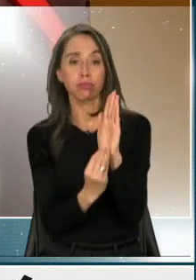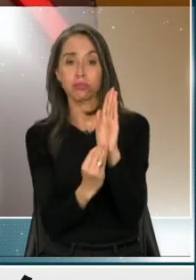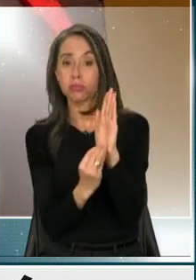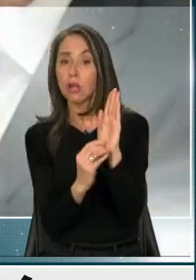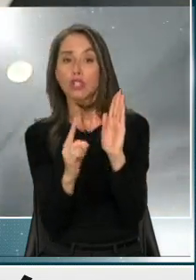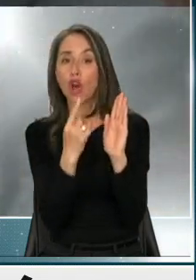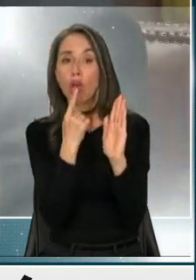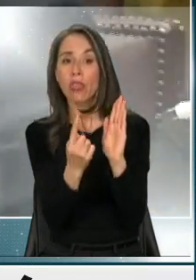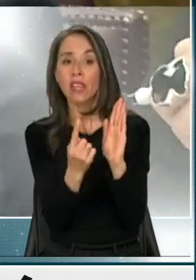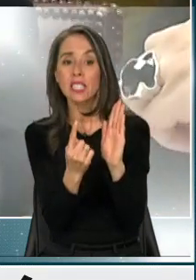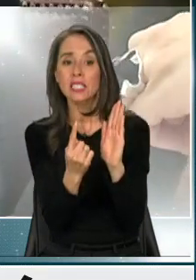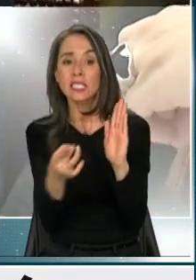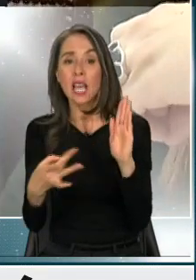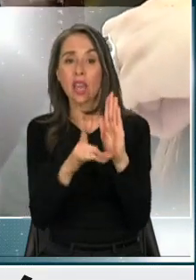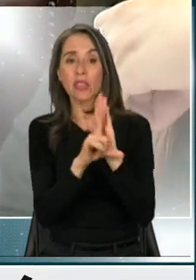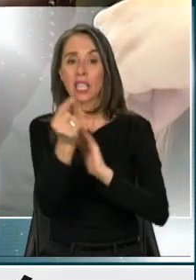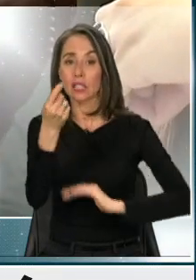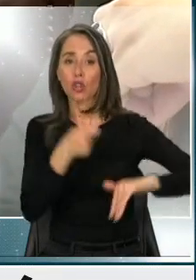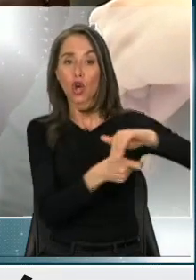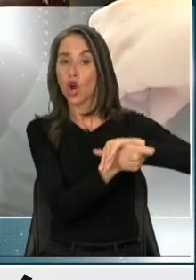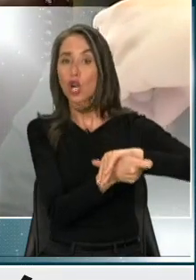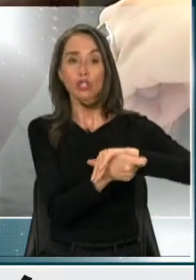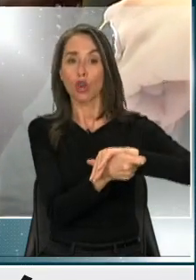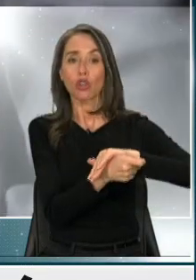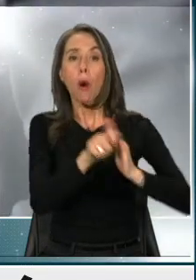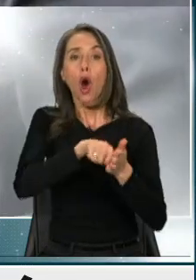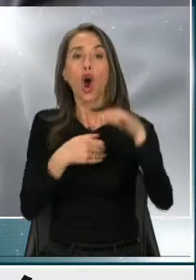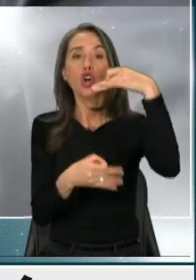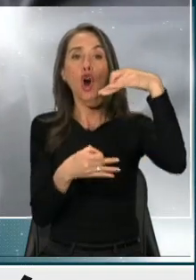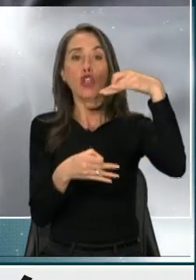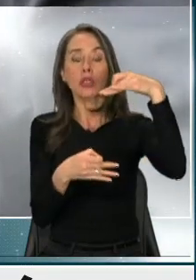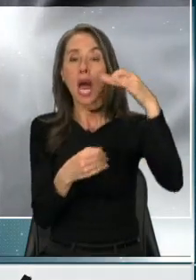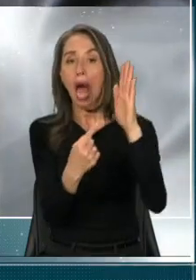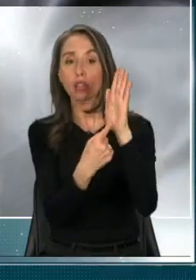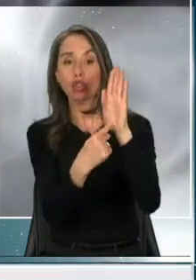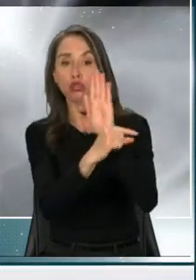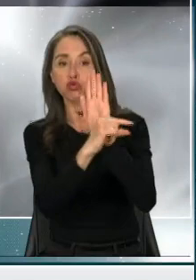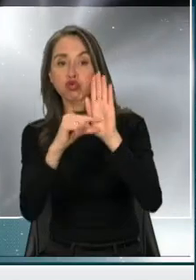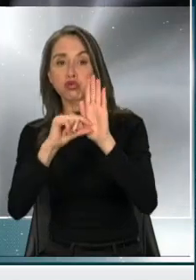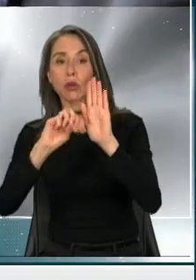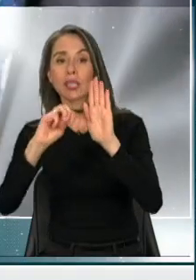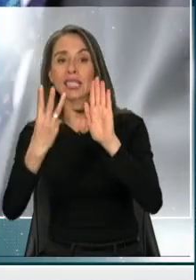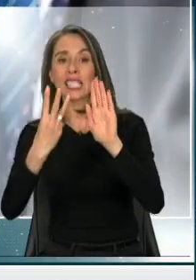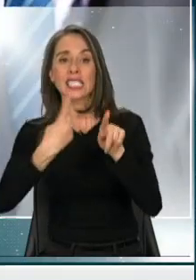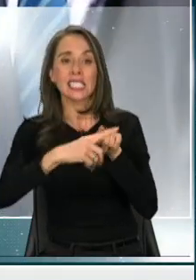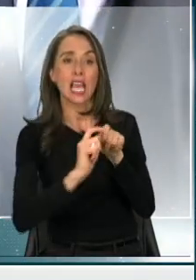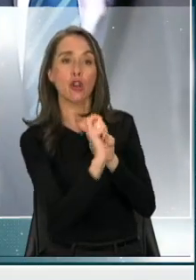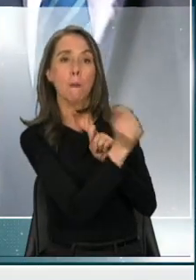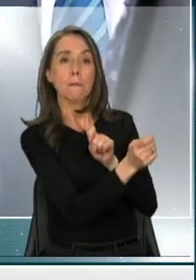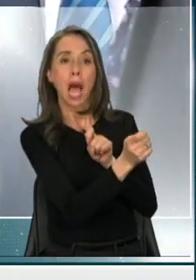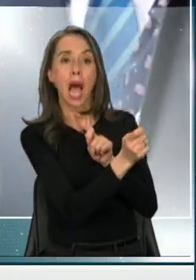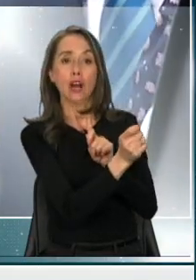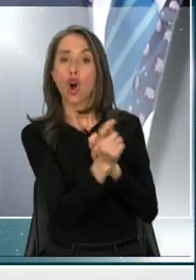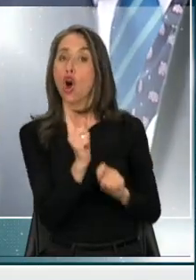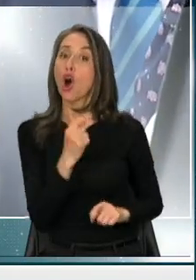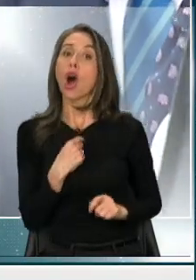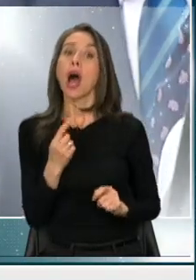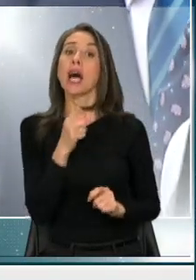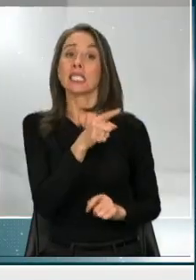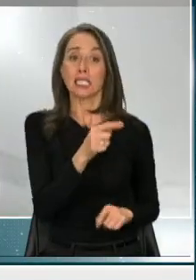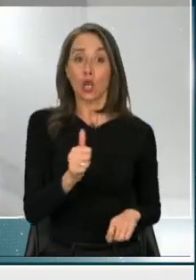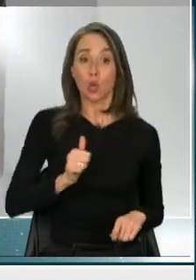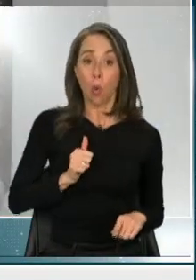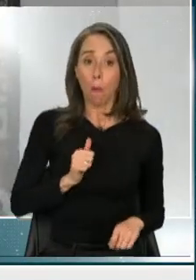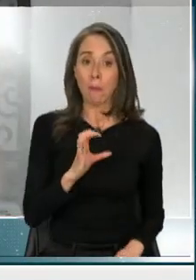a un posible delito de cohecho por este contrato y sobre todo por esta tercera cuota que estaba en paga dependiendo de una